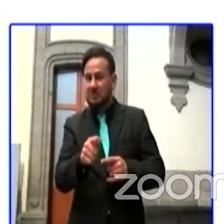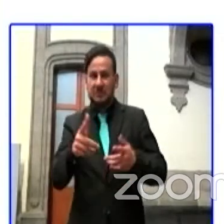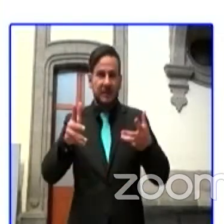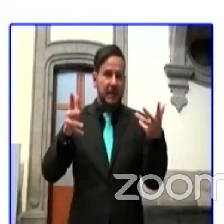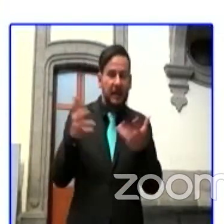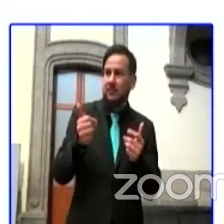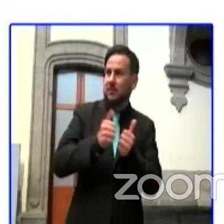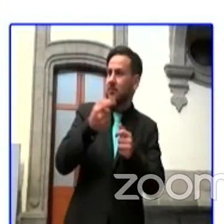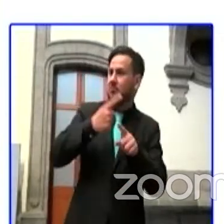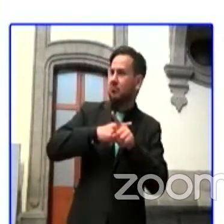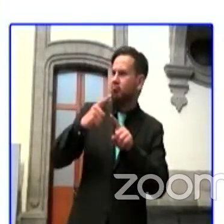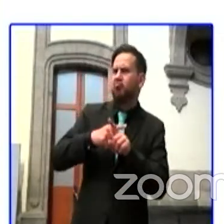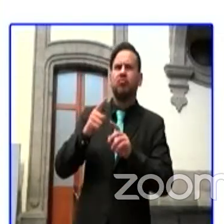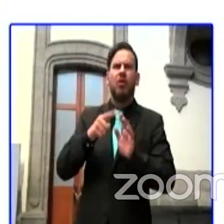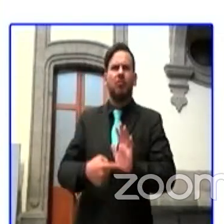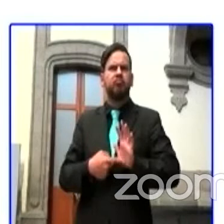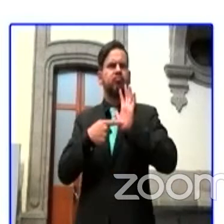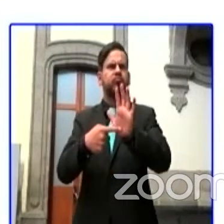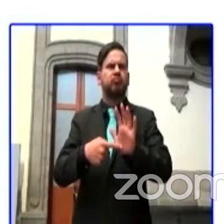las actitudes.